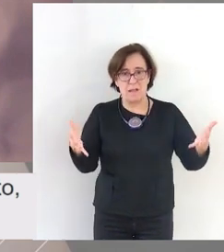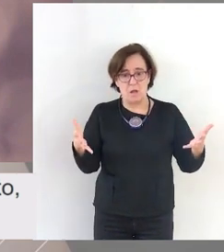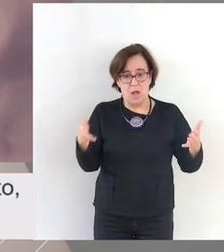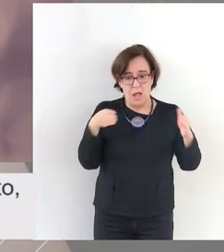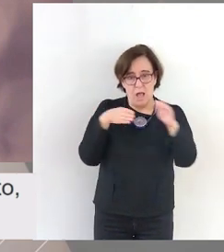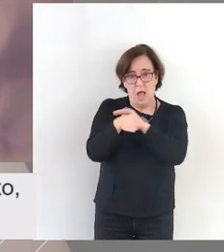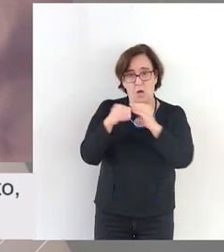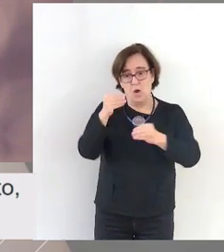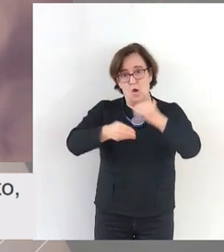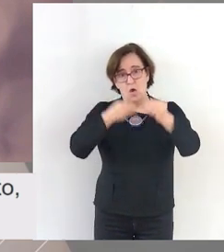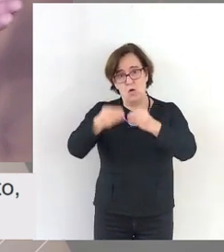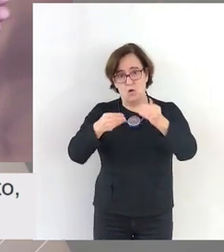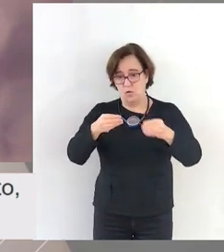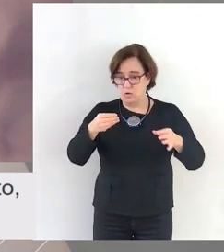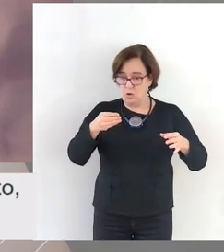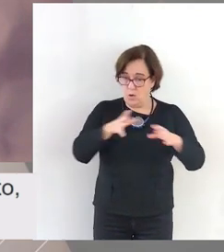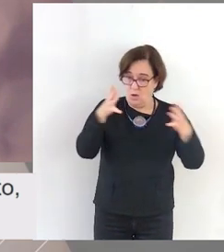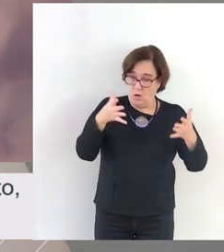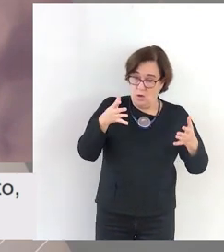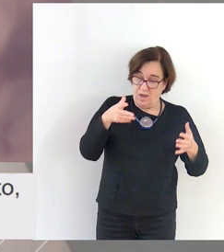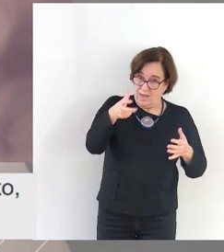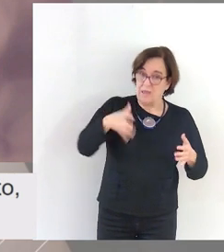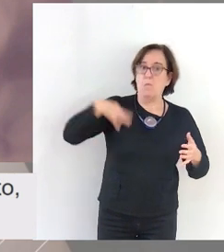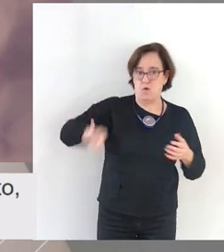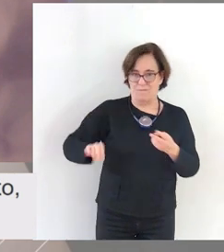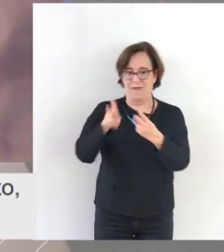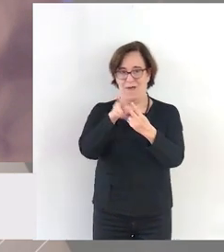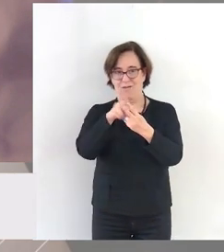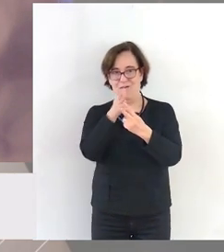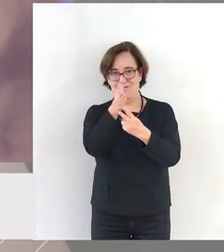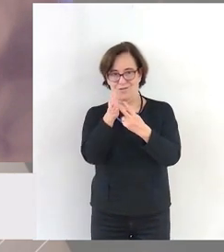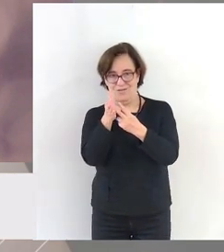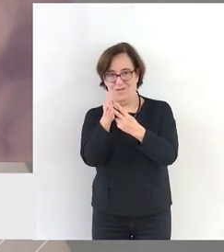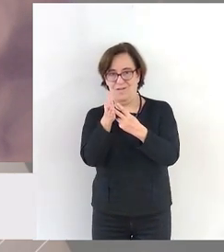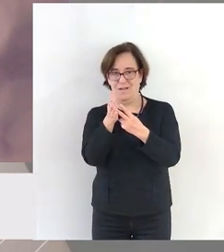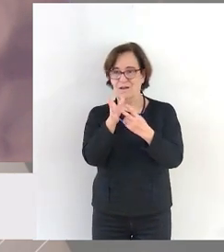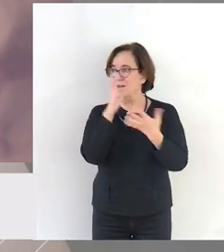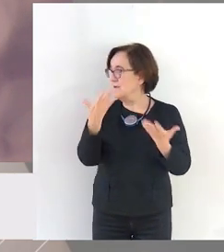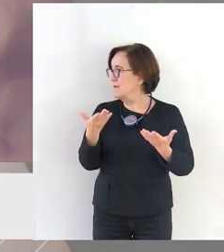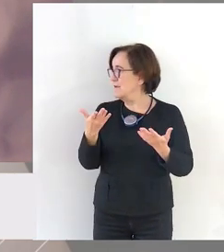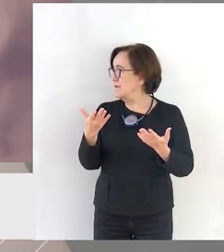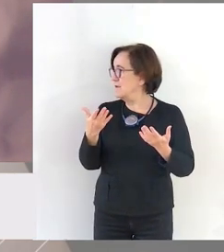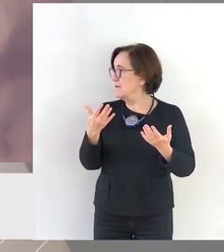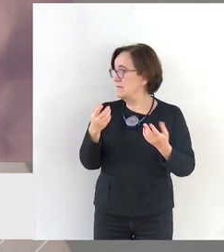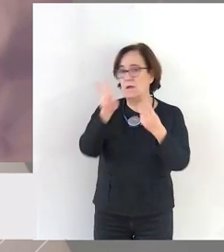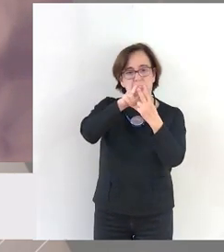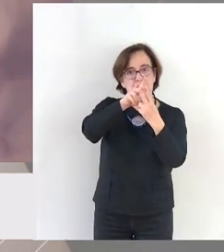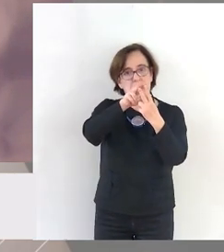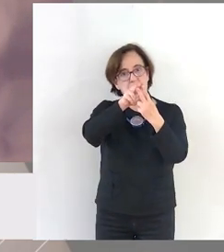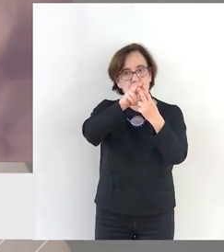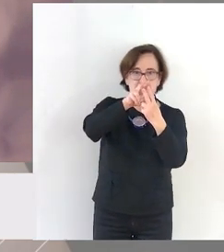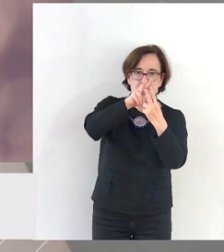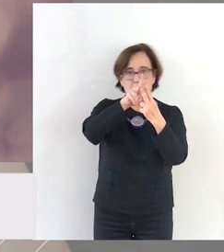acceso o el uso de algún derecho estamos ampliando la posibilidad y da lo mismo que empecemos por un por otro en